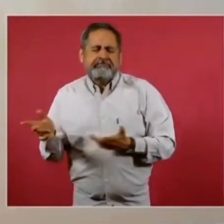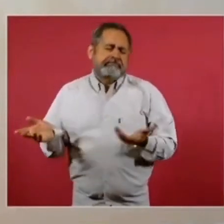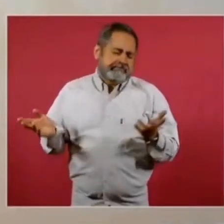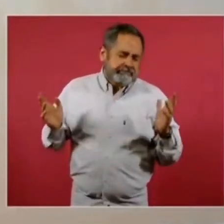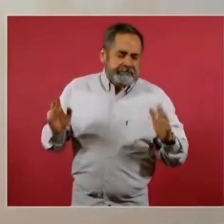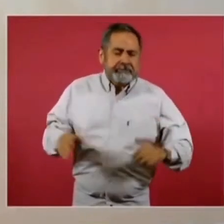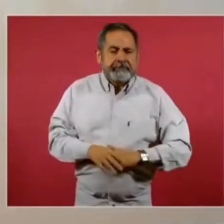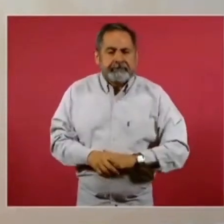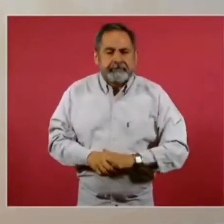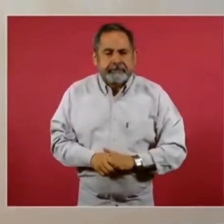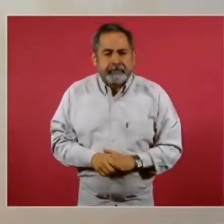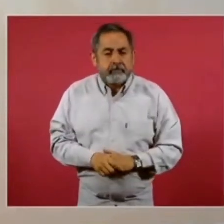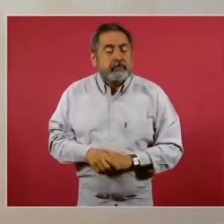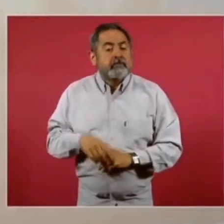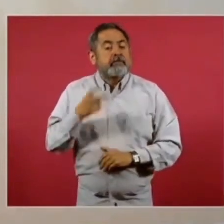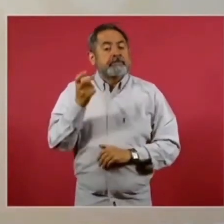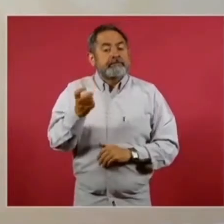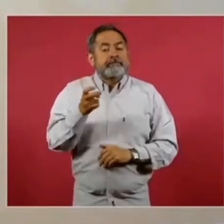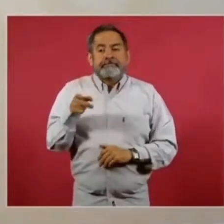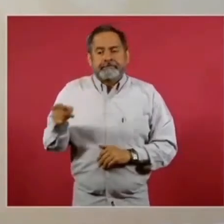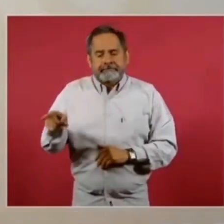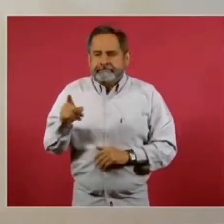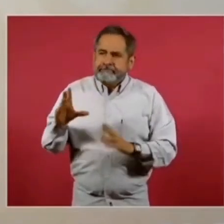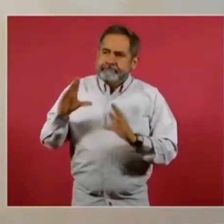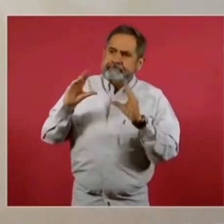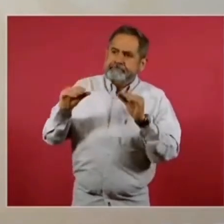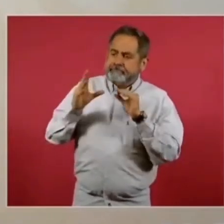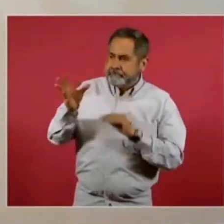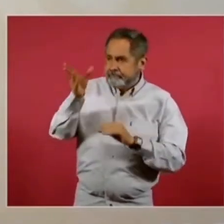crucificaron Y eso es una gran